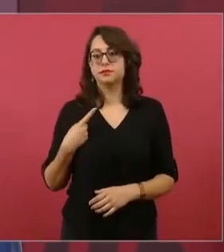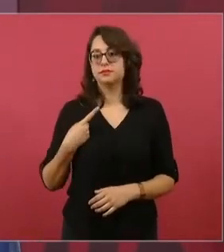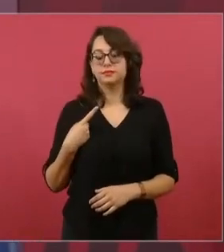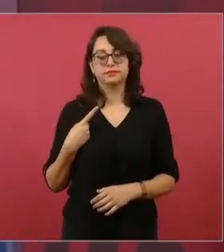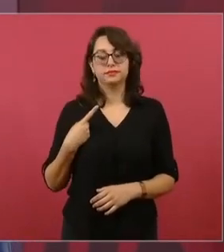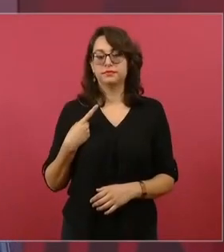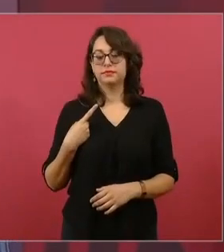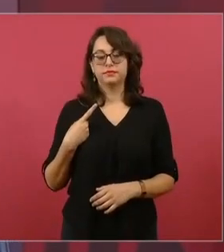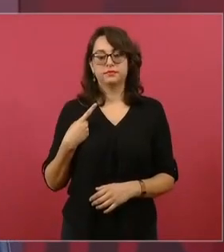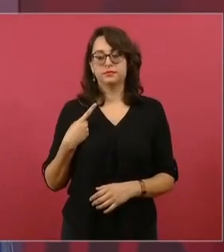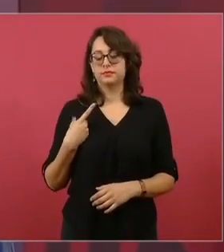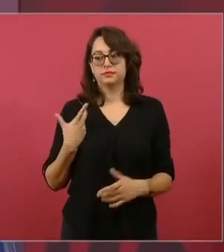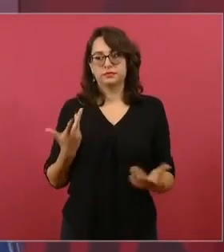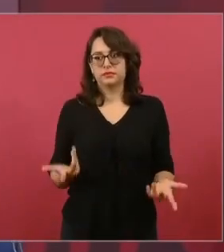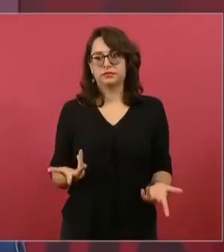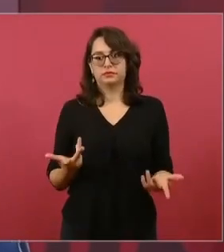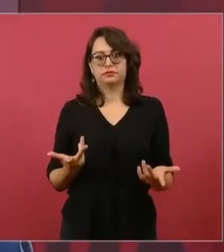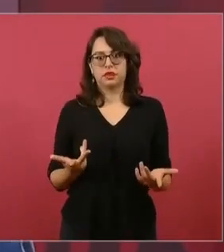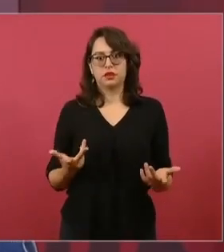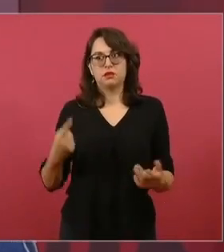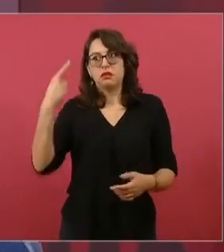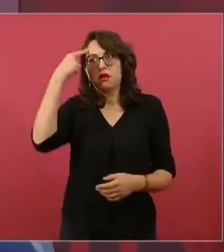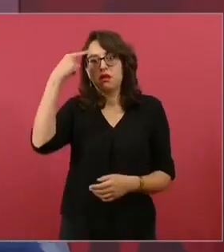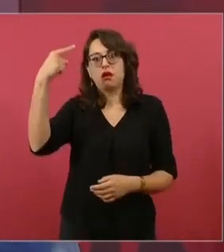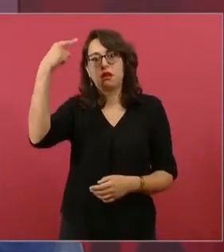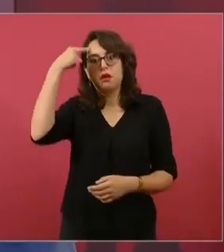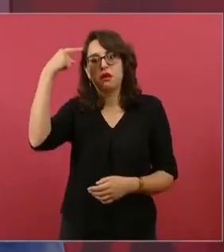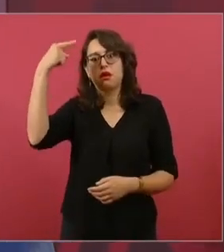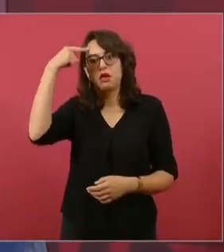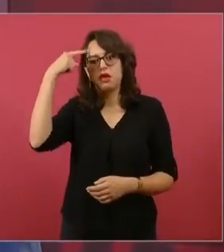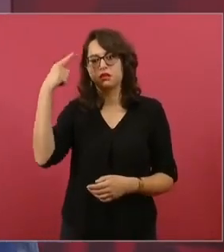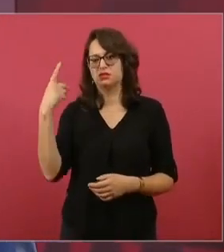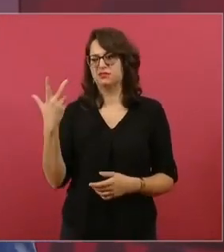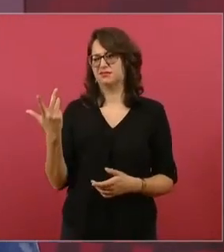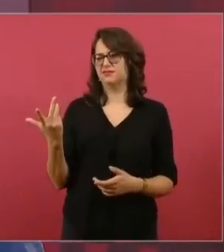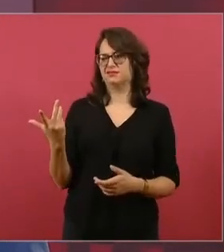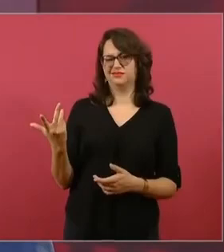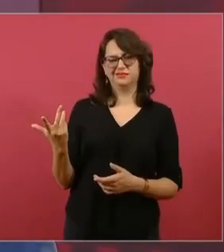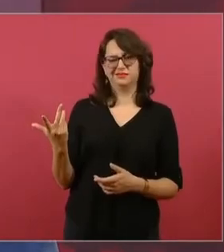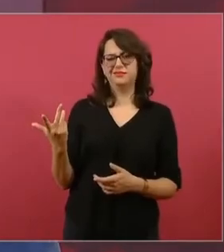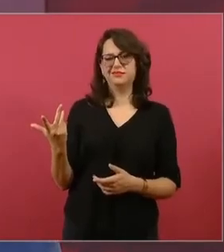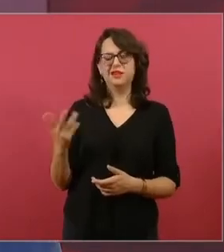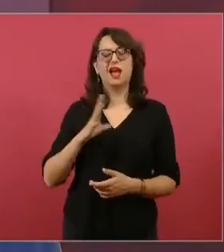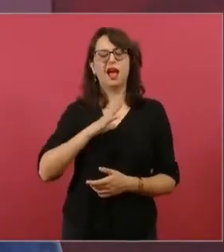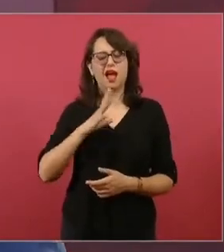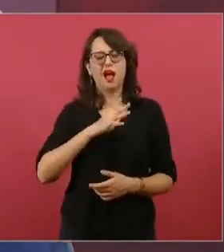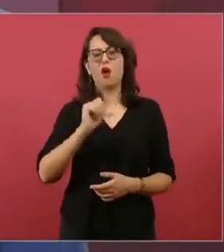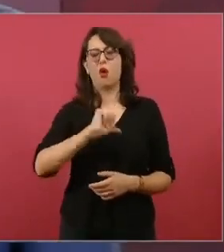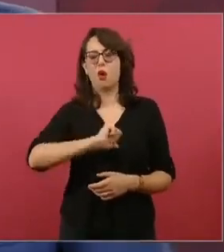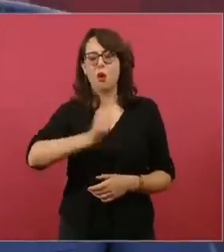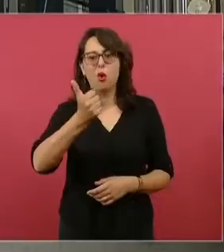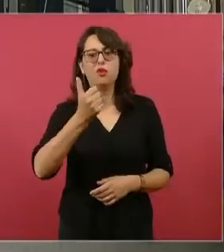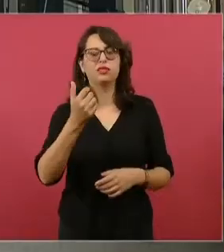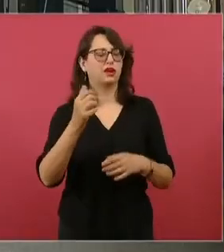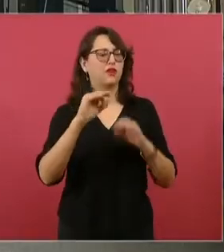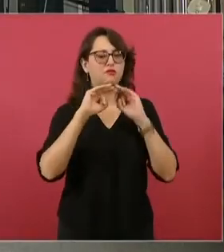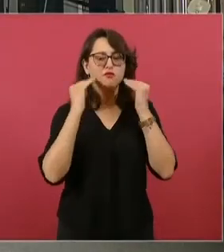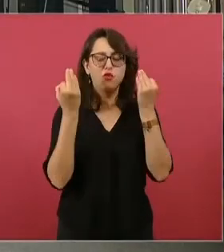lo único que hay en la vida. Hay otras opciones, hay otras alternativas. Se puede ser